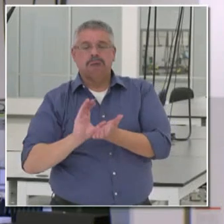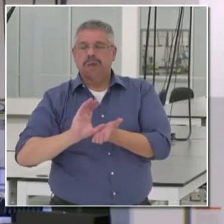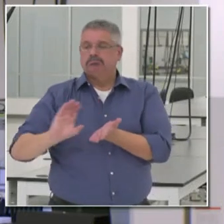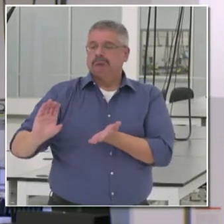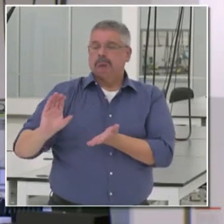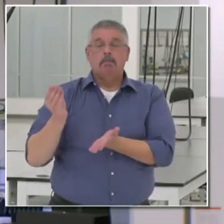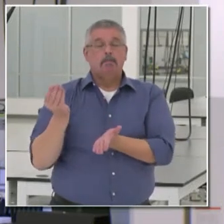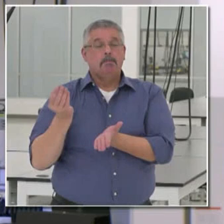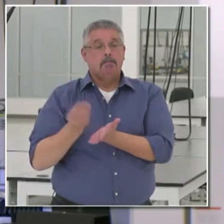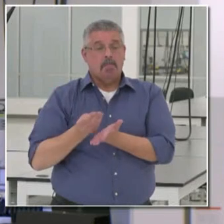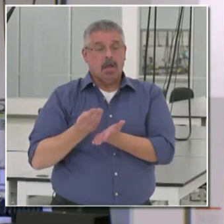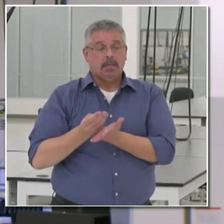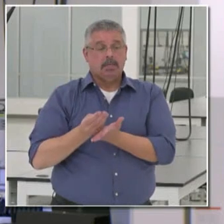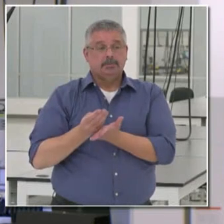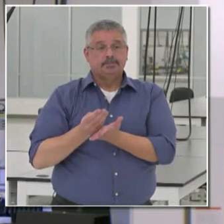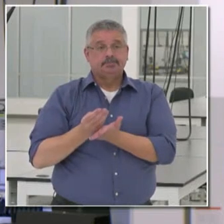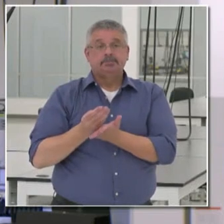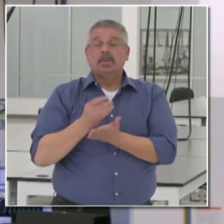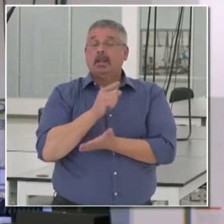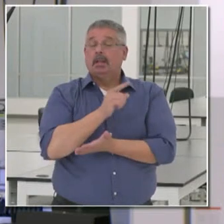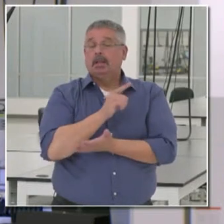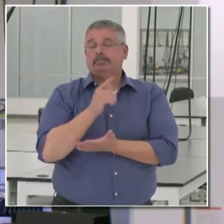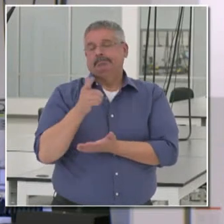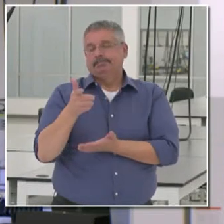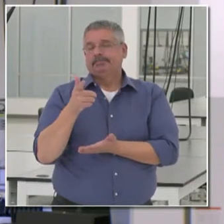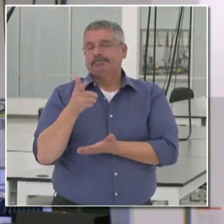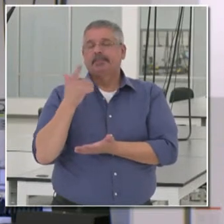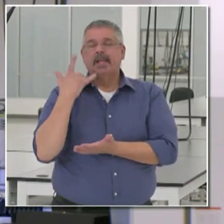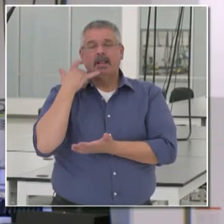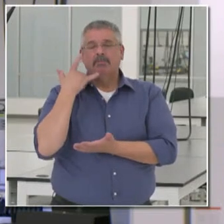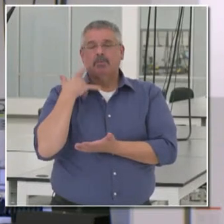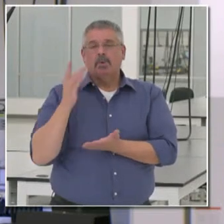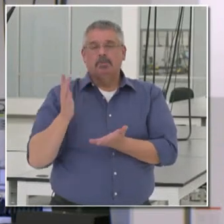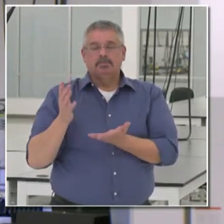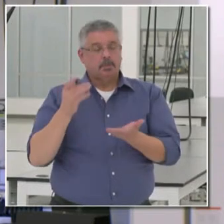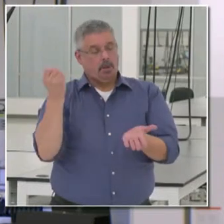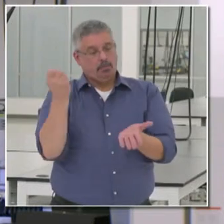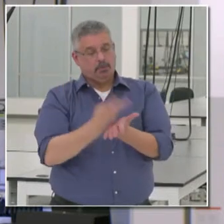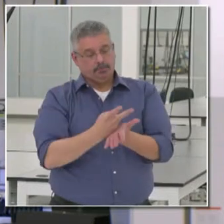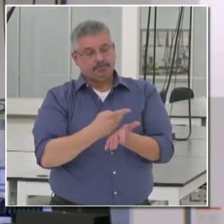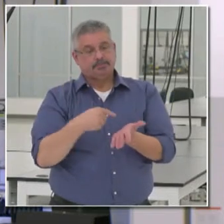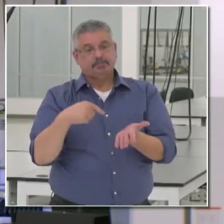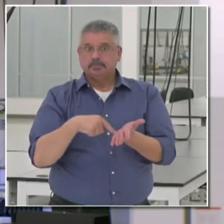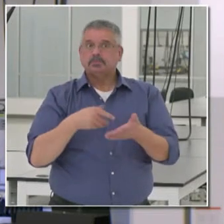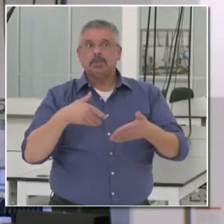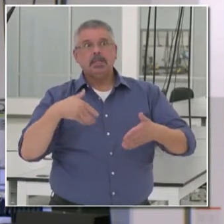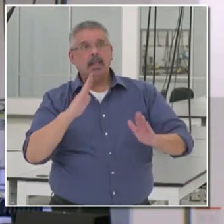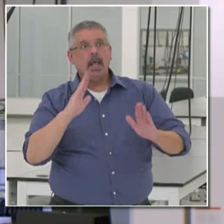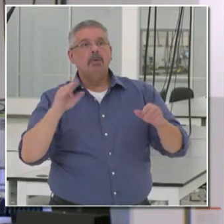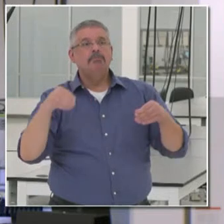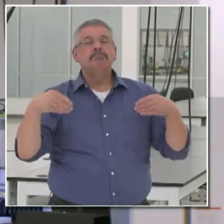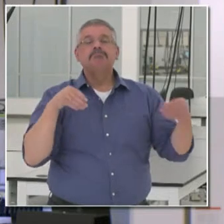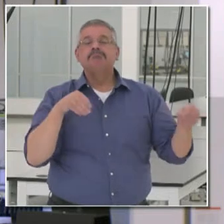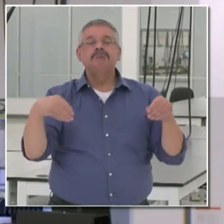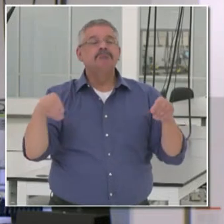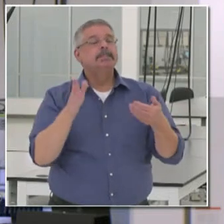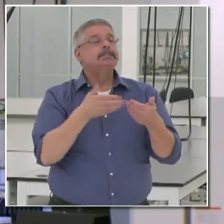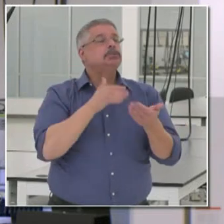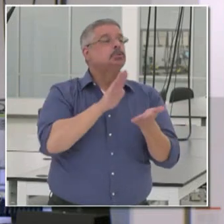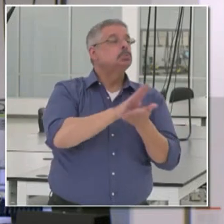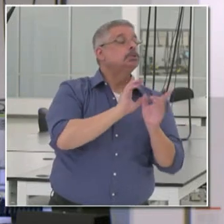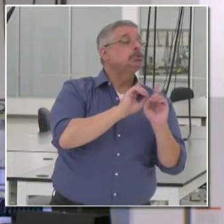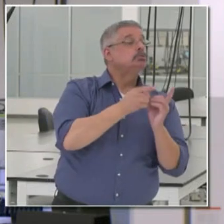que fueron aportados en la legislatura mejor dicho lo apartaron lo hicimos colectivamente lo aprobamos para tener flexibilidad